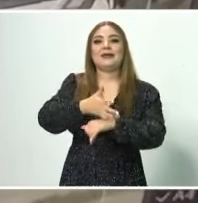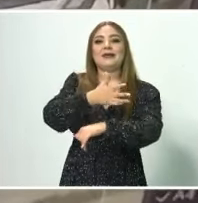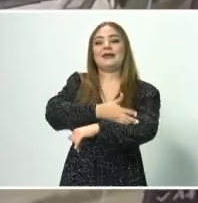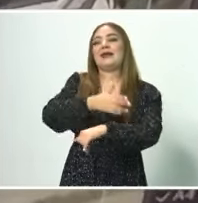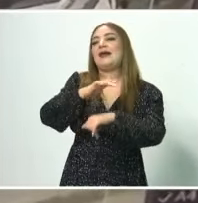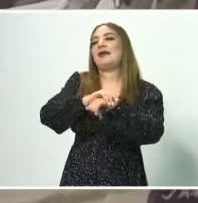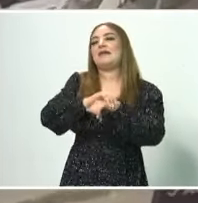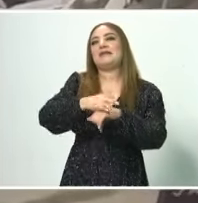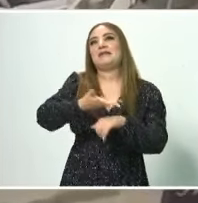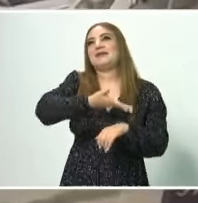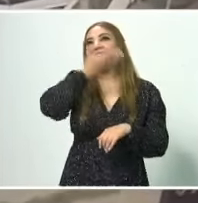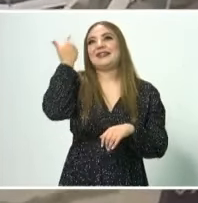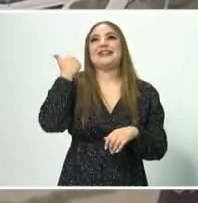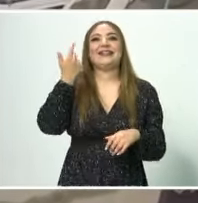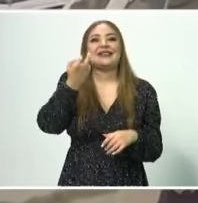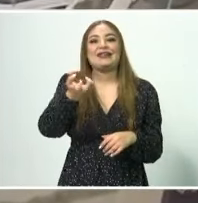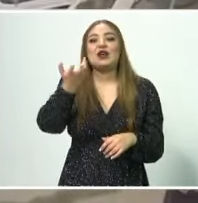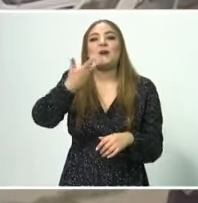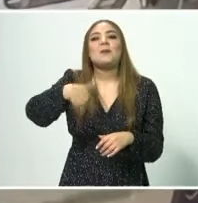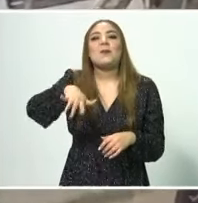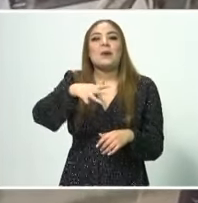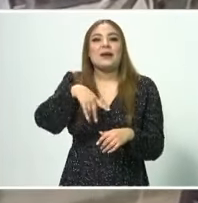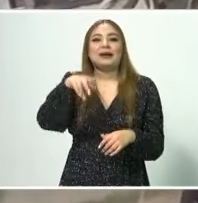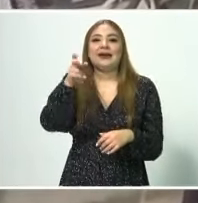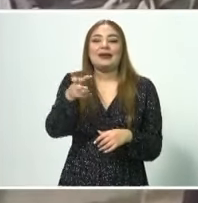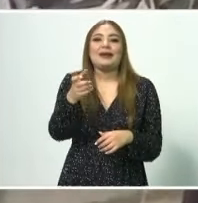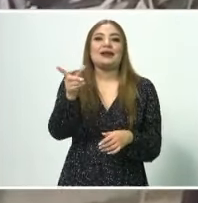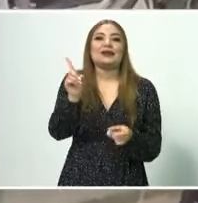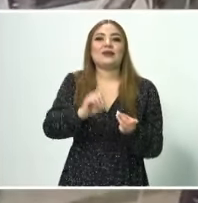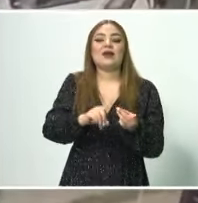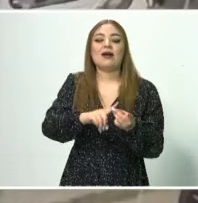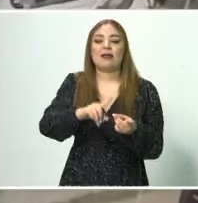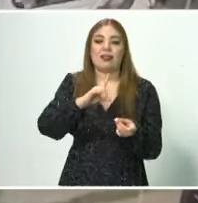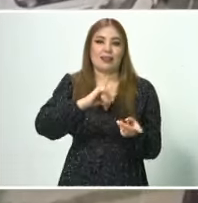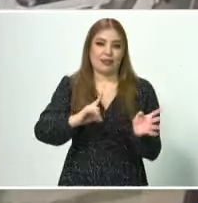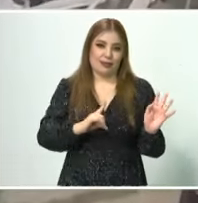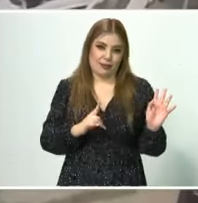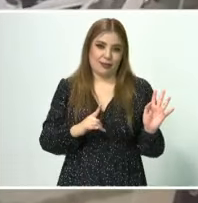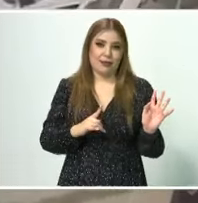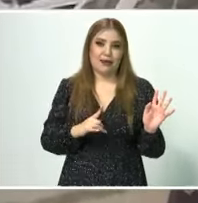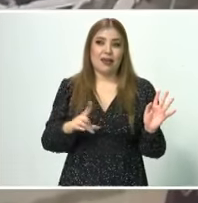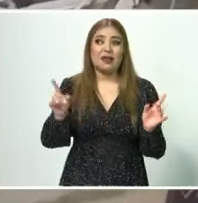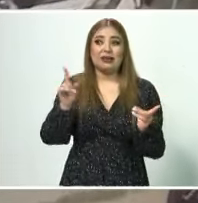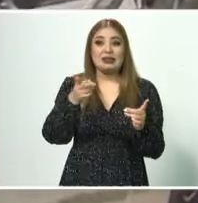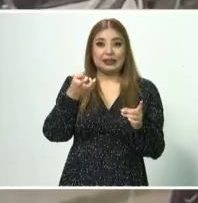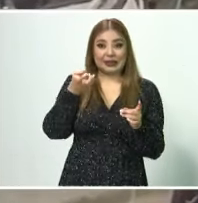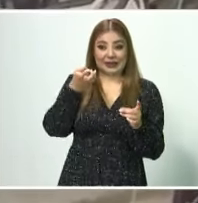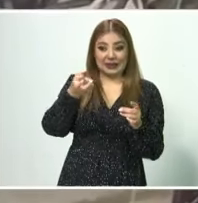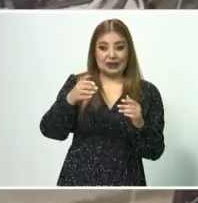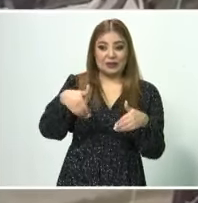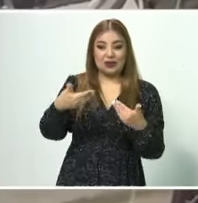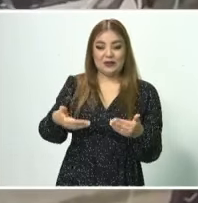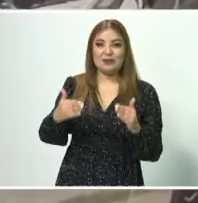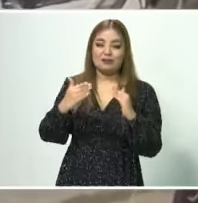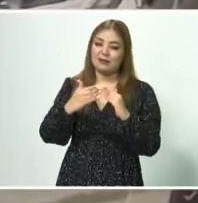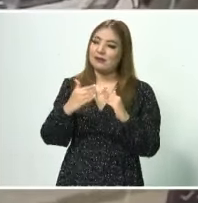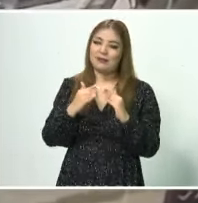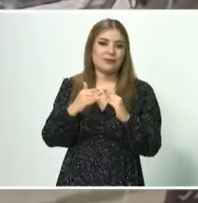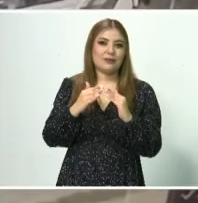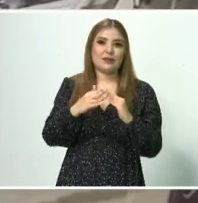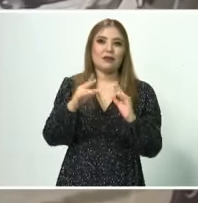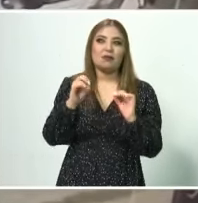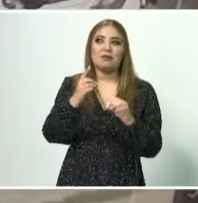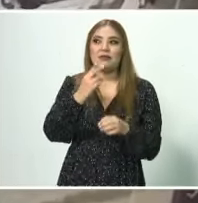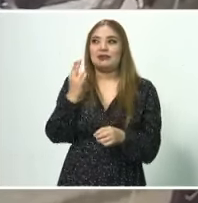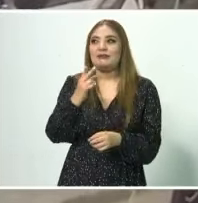No sé digo buscar la necesidad hacer tus necesidades en otro lugar donde pues no sea justamente frente a un domicilio un árbol no sé